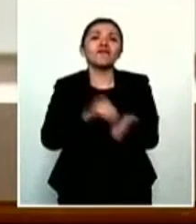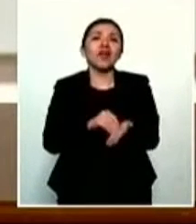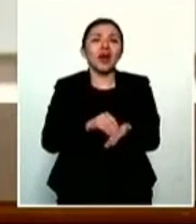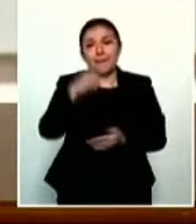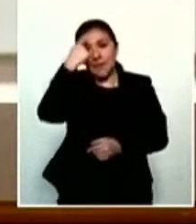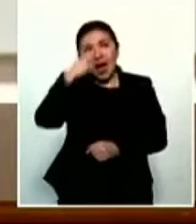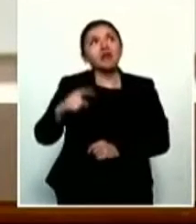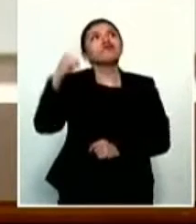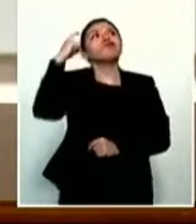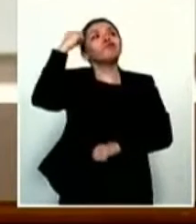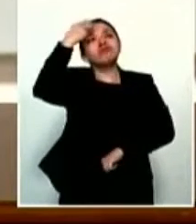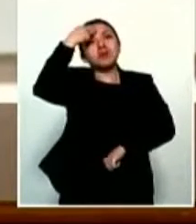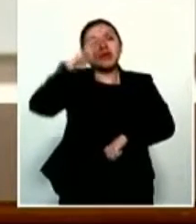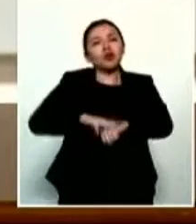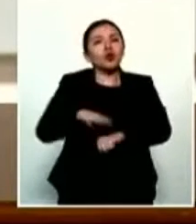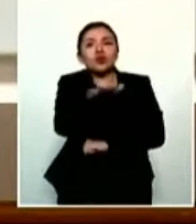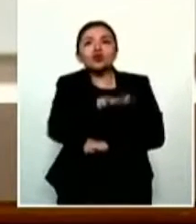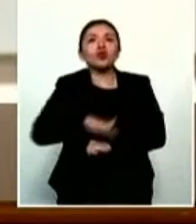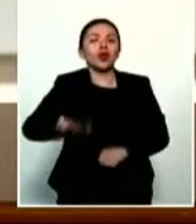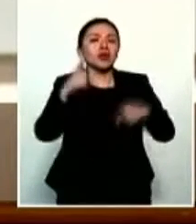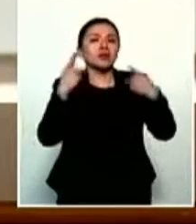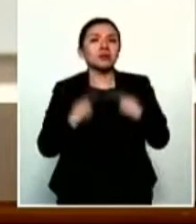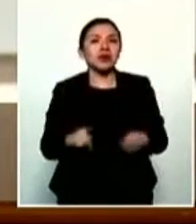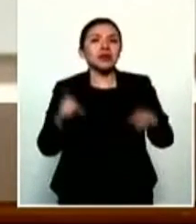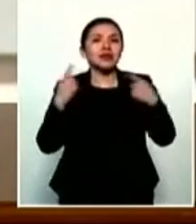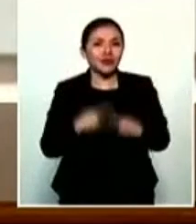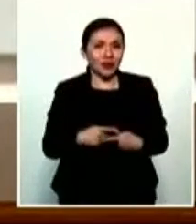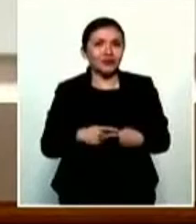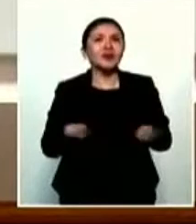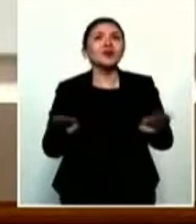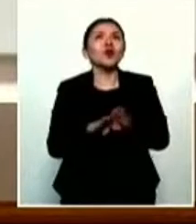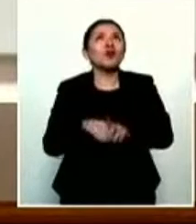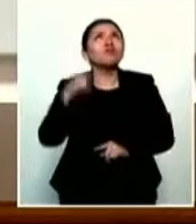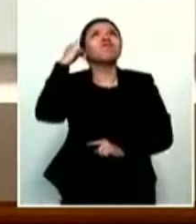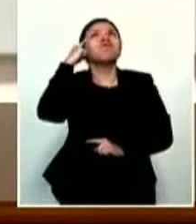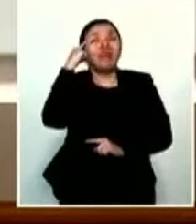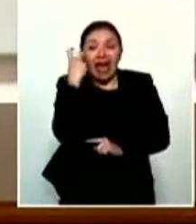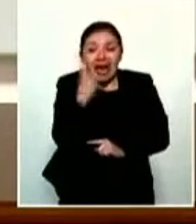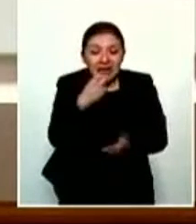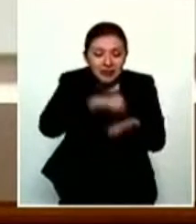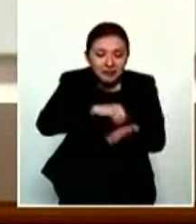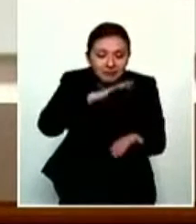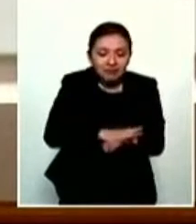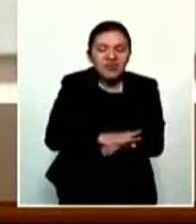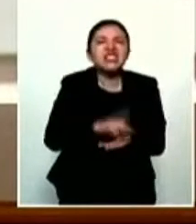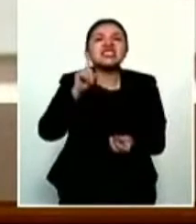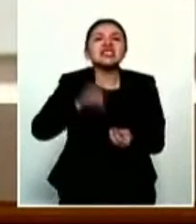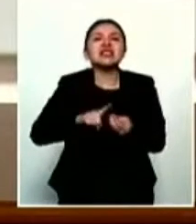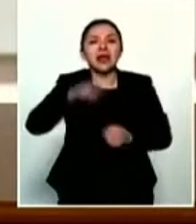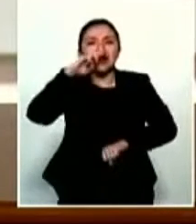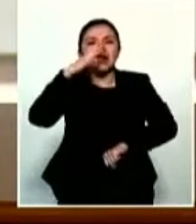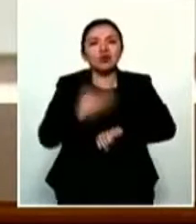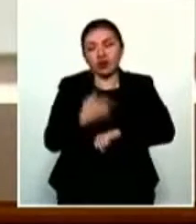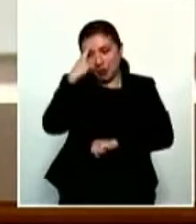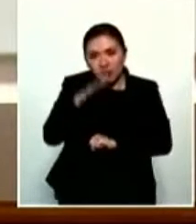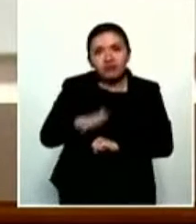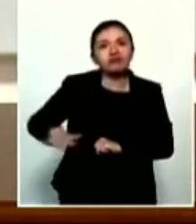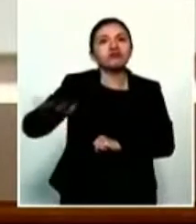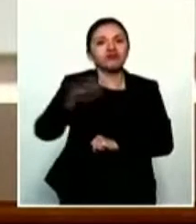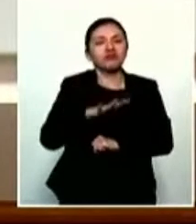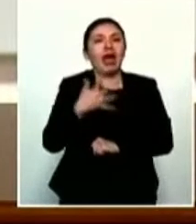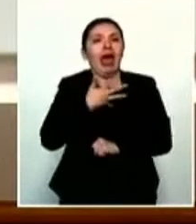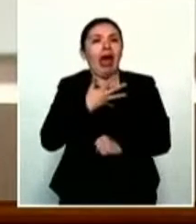la mente de todas las personas como un nuevo paradigma de la responsabilidad pública.